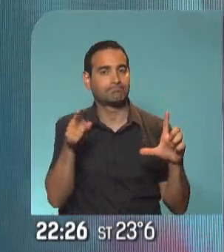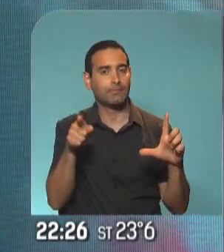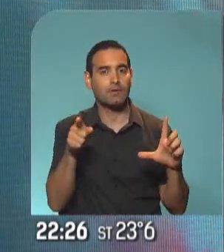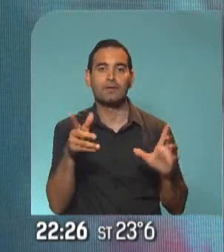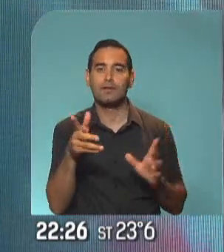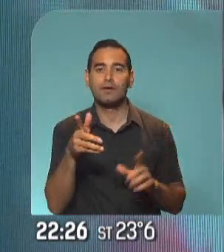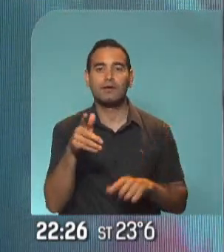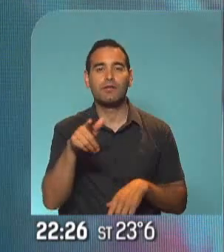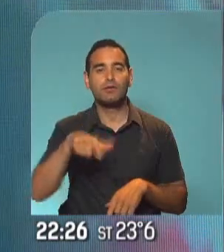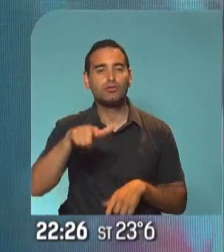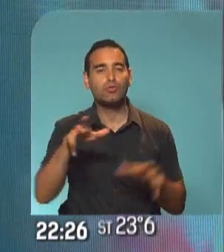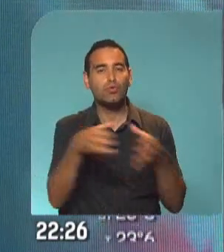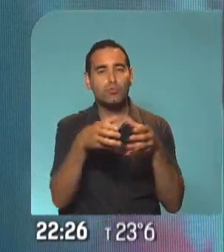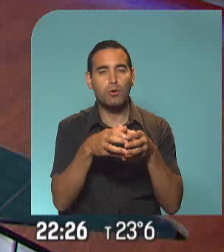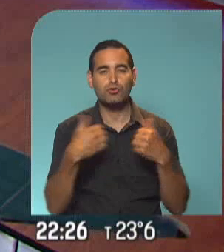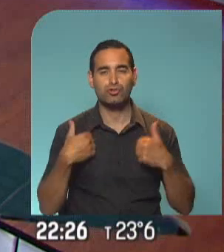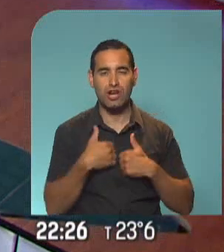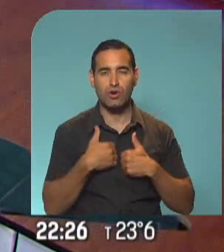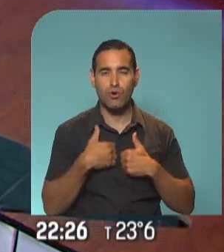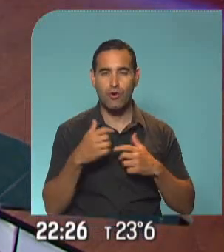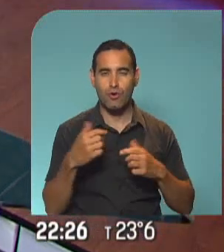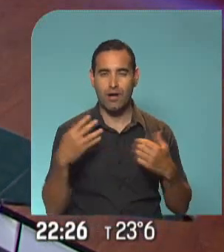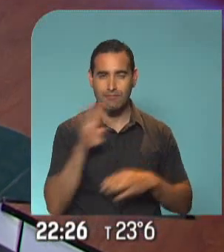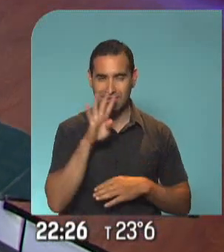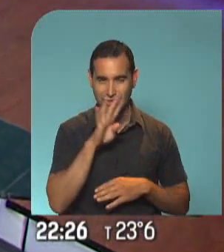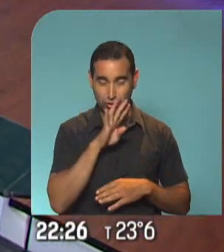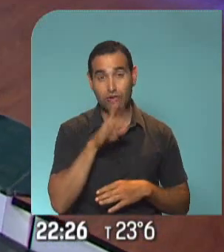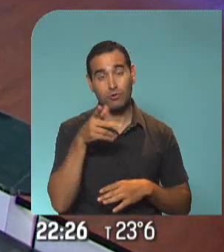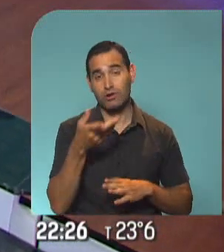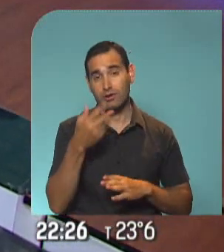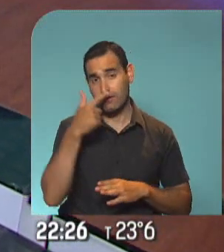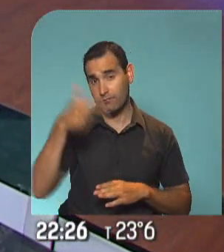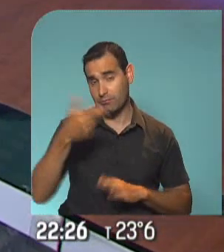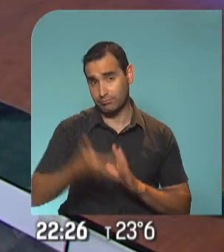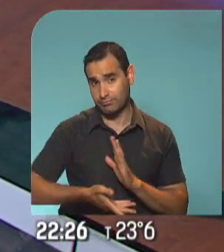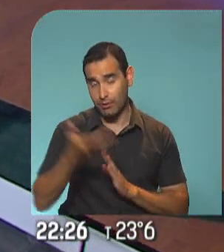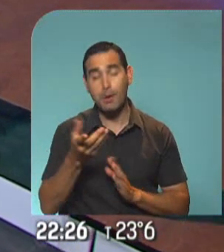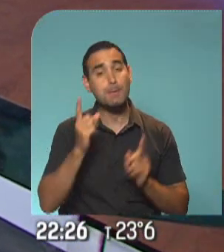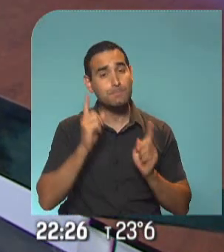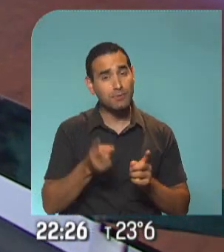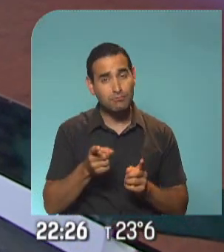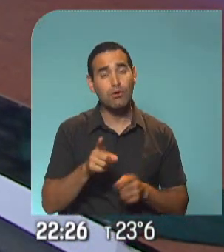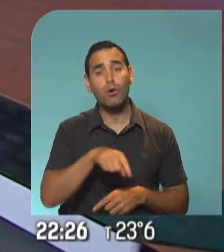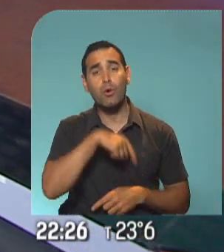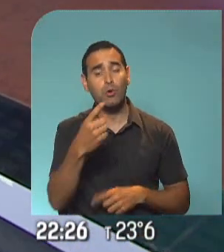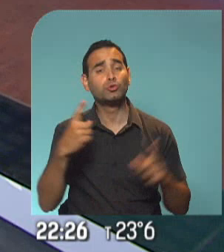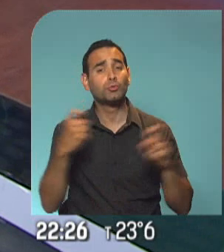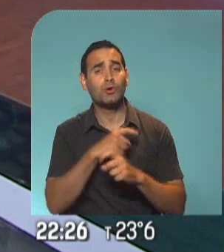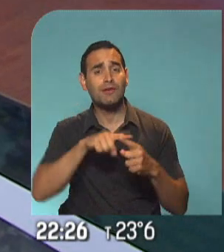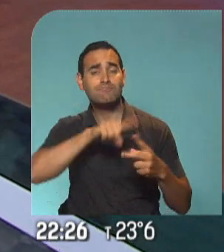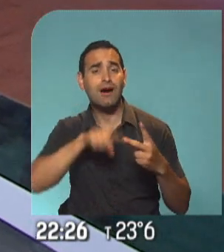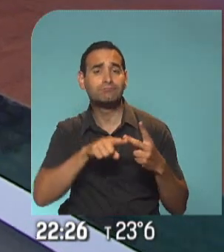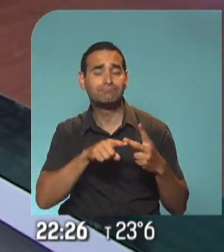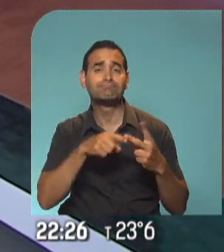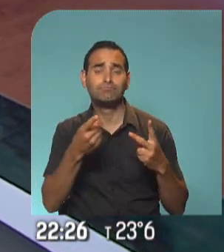los denominados chalecos amarillos ante la suba de los combustibles, pero también otro frente para Emmanuel Macron,